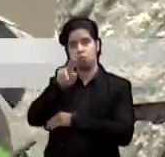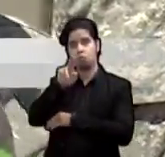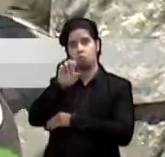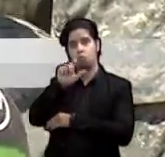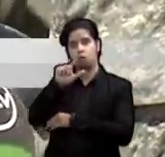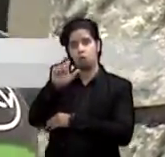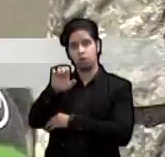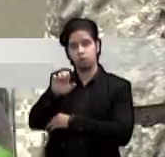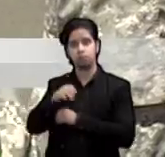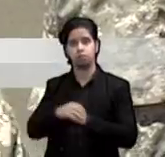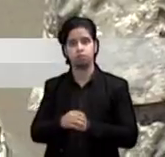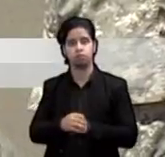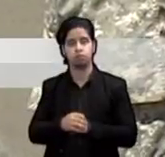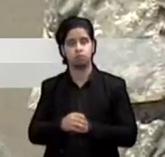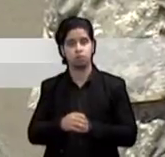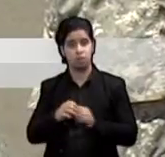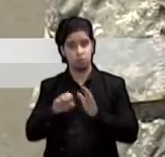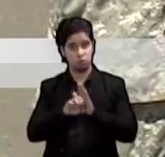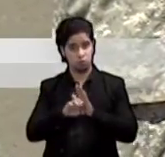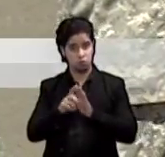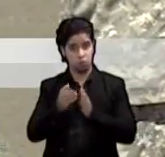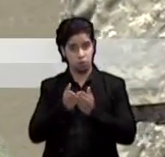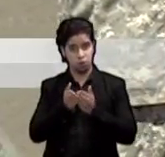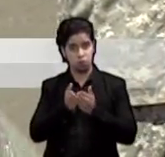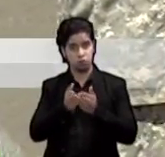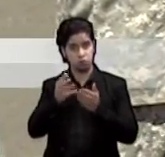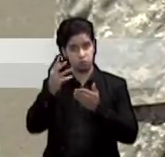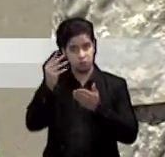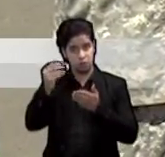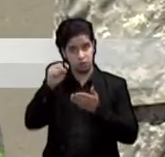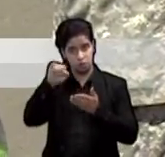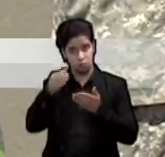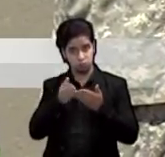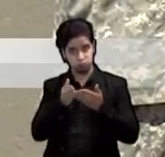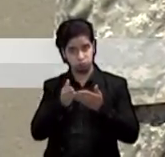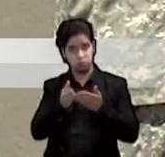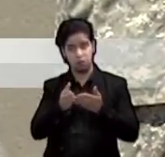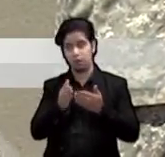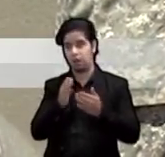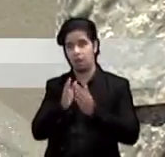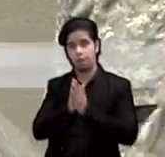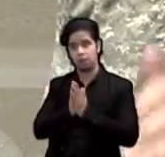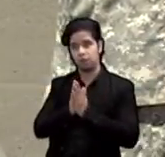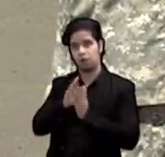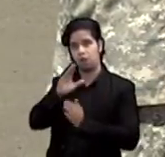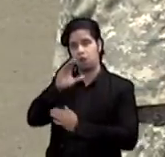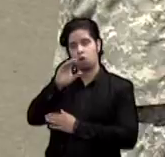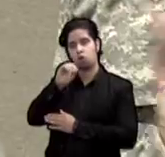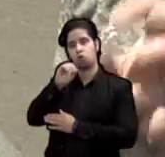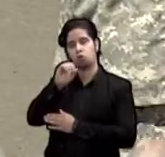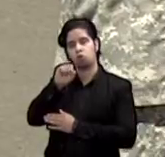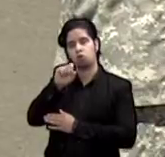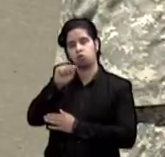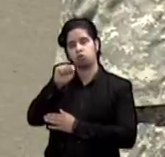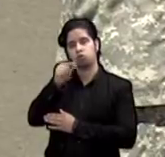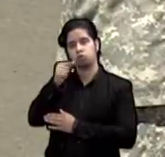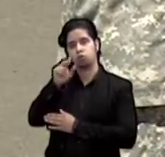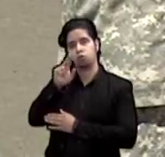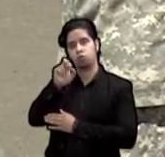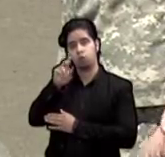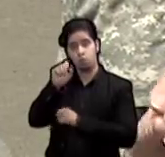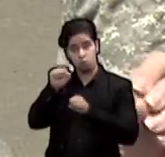un barco sale de San Juan, tiene que regresar, le piden al Coast Guard poder regresar. Después de los esfuerzos del Coast Guard, llega